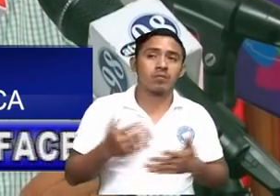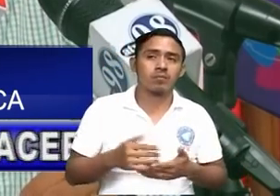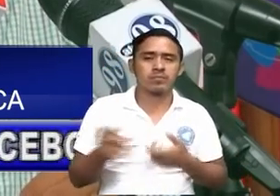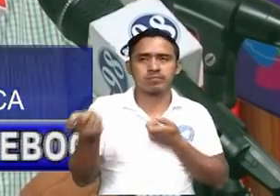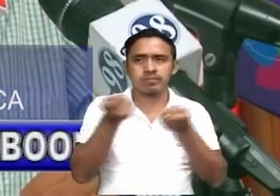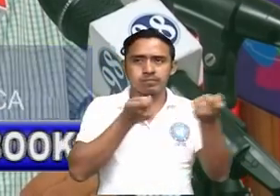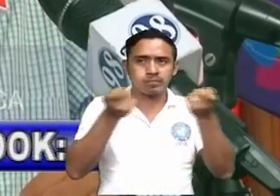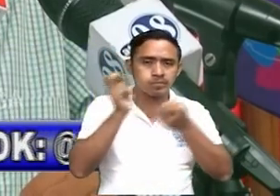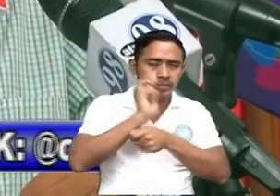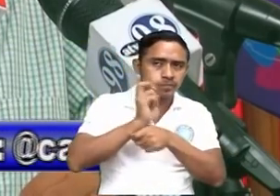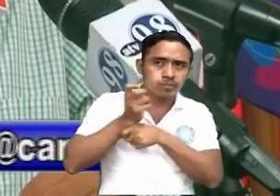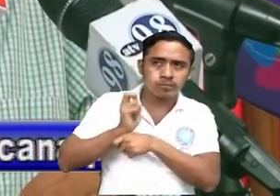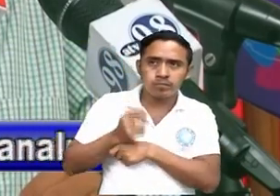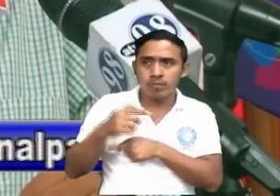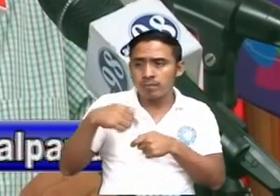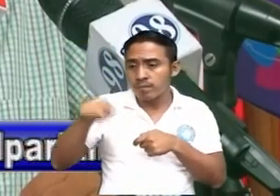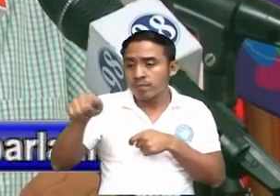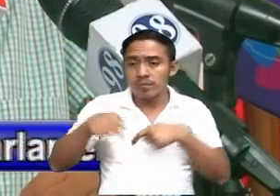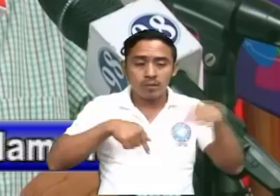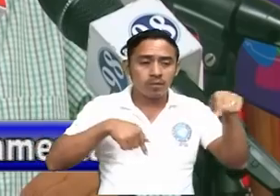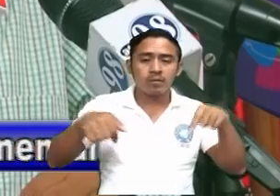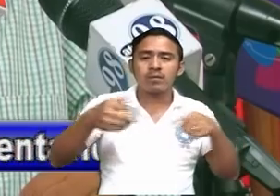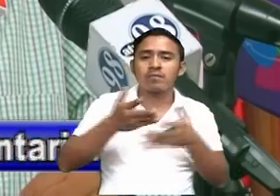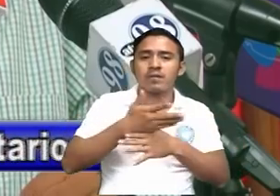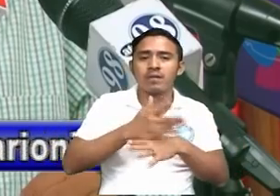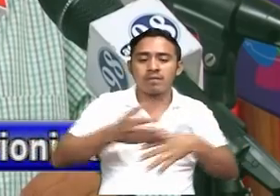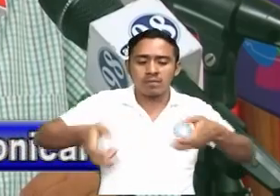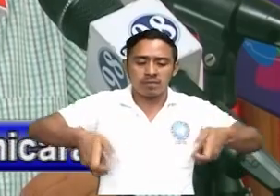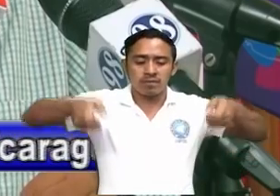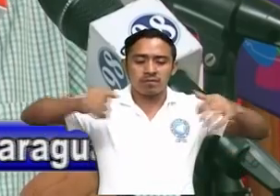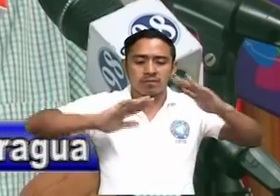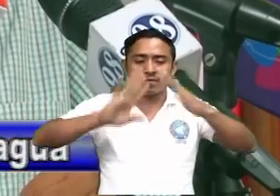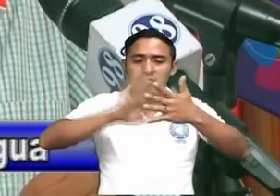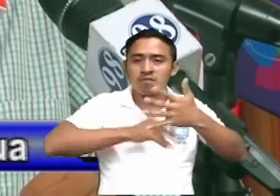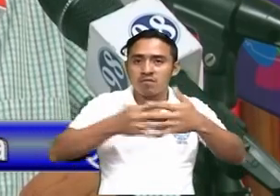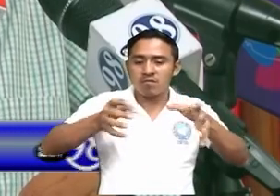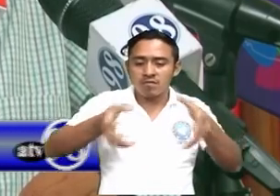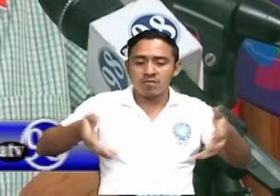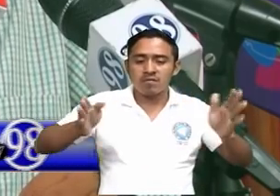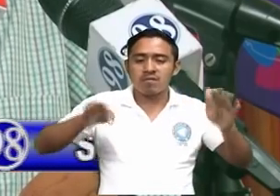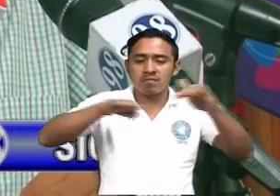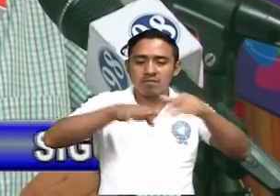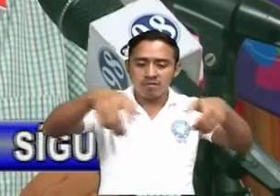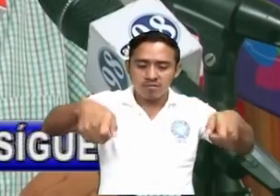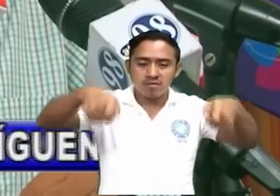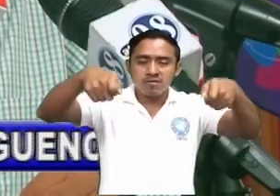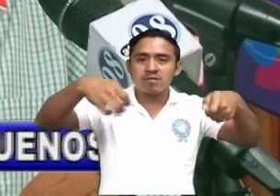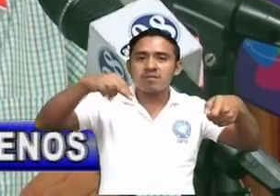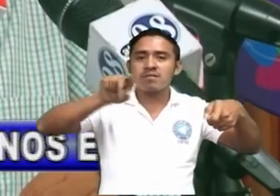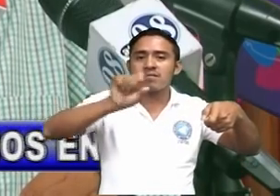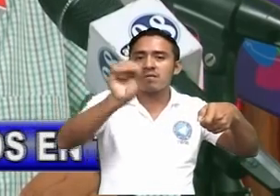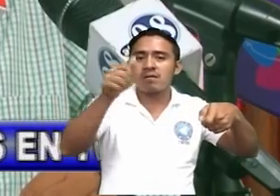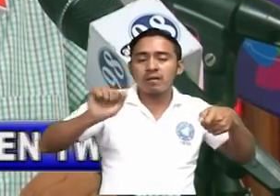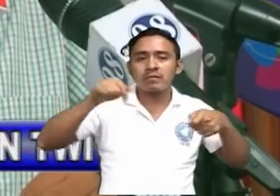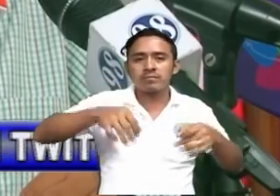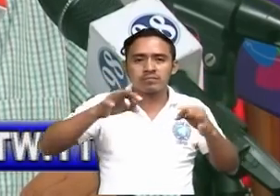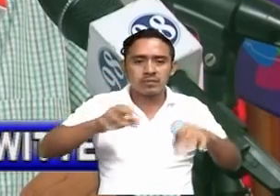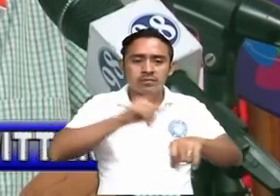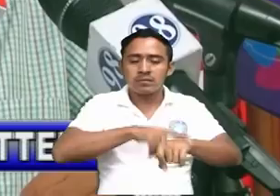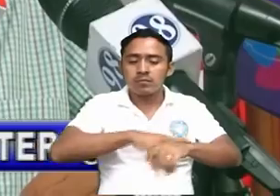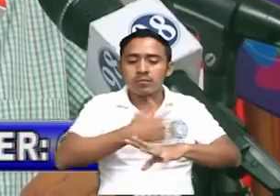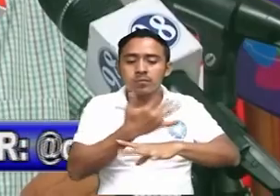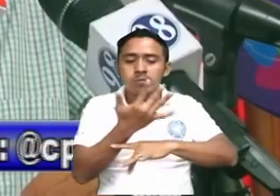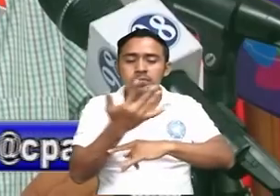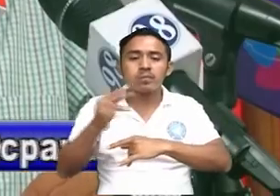objetivo de verificar la salida y el calado de las nazas para la apertura de la pesquería de la langosta, así como el cumplimiento de la veda del pepino de